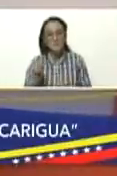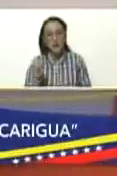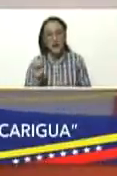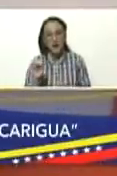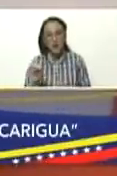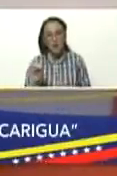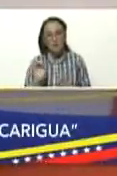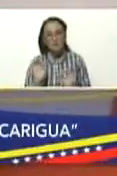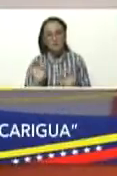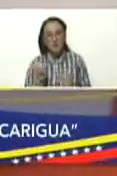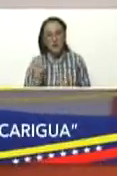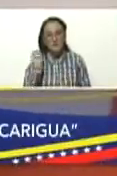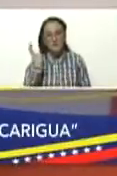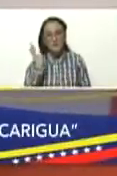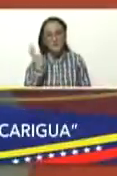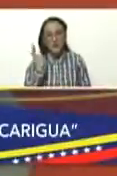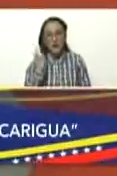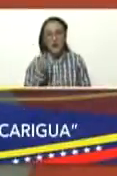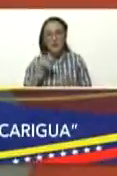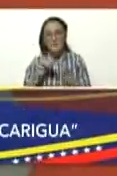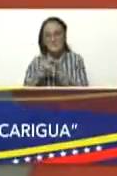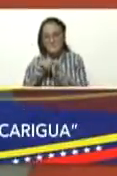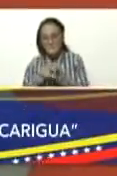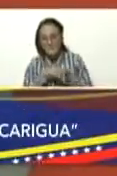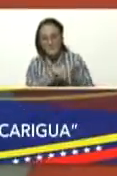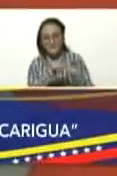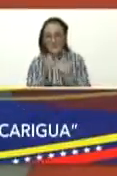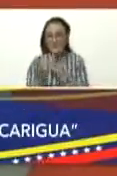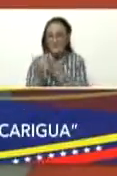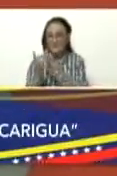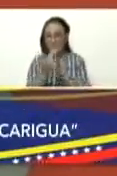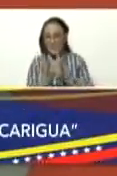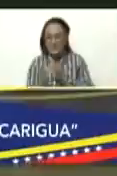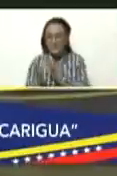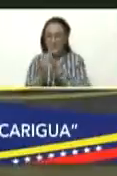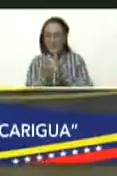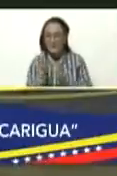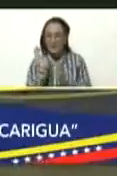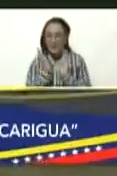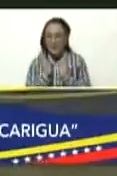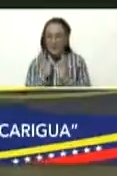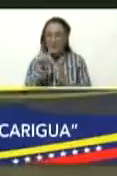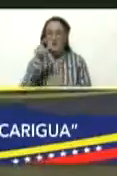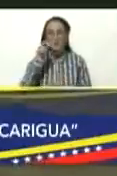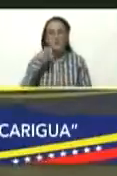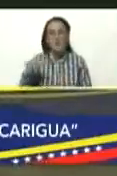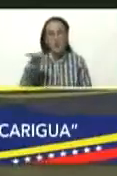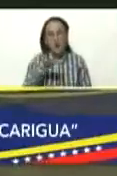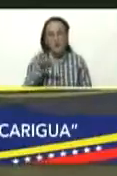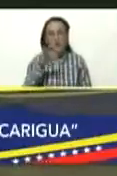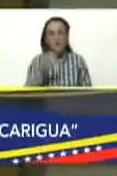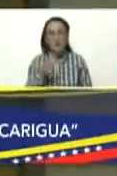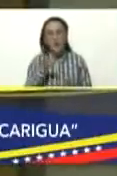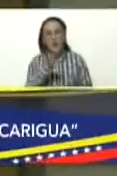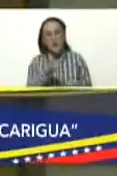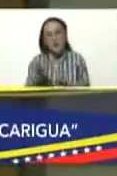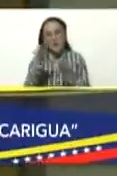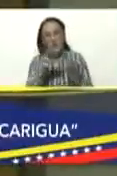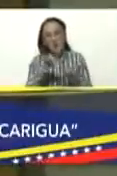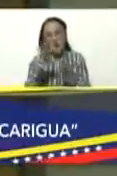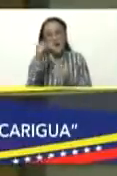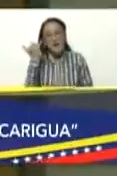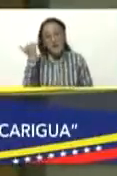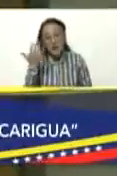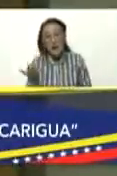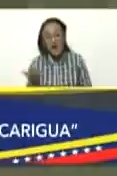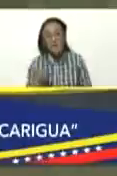las asambleas, nos fuimos comunidad por comunidad a hacer asambleas con el pueblo, a enamorarlos de esta idea, de convencerlos de